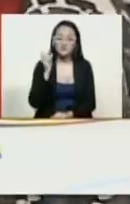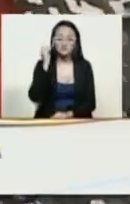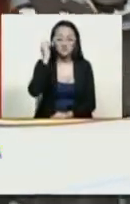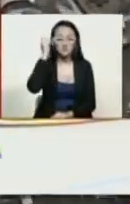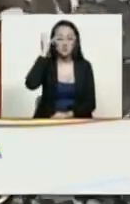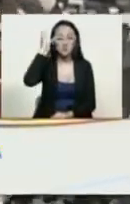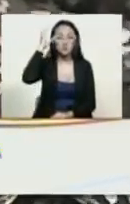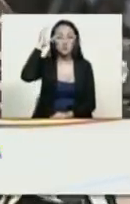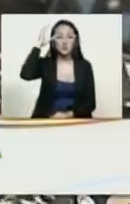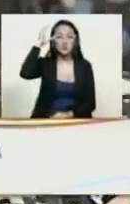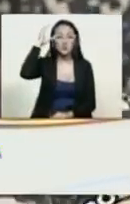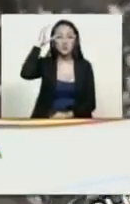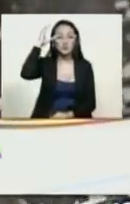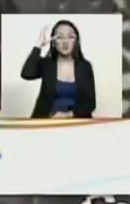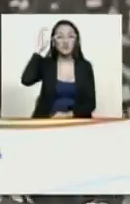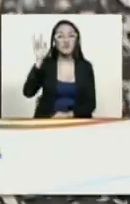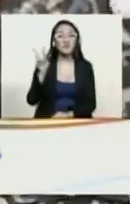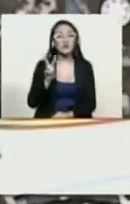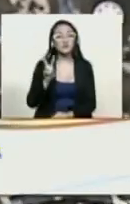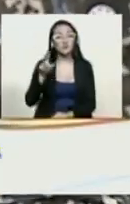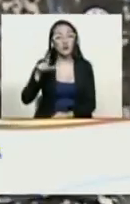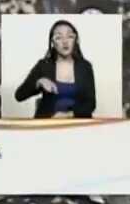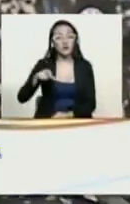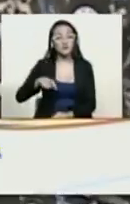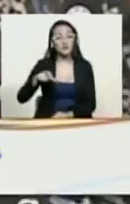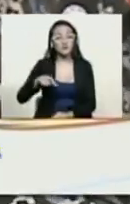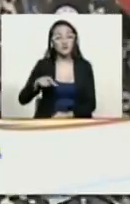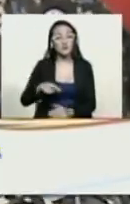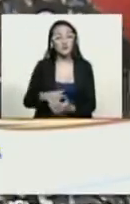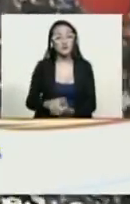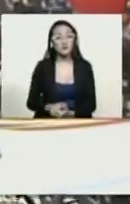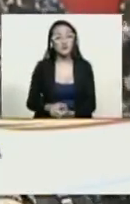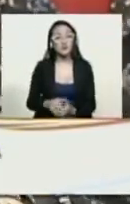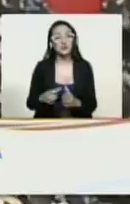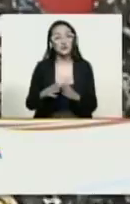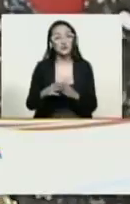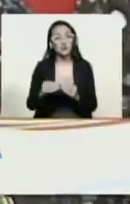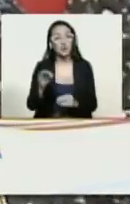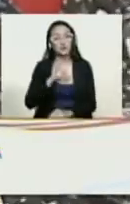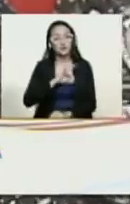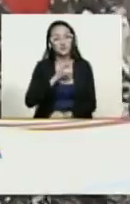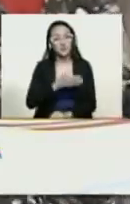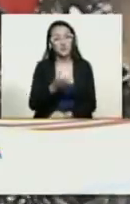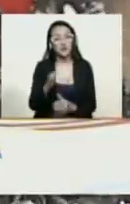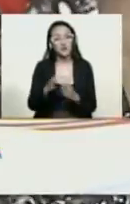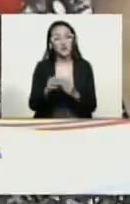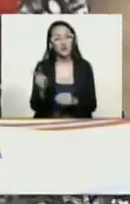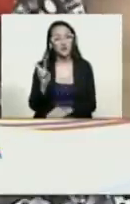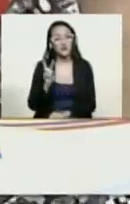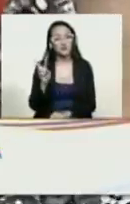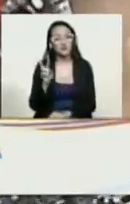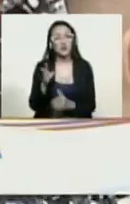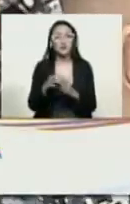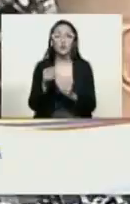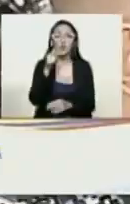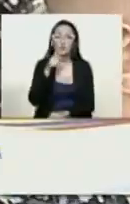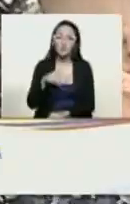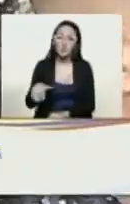conciencia que Venezuela necesita, que toda la sociedad, todo el país, todo nuestro